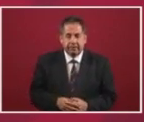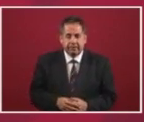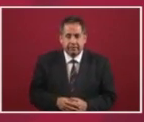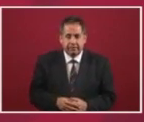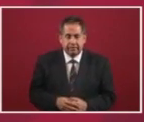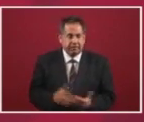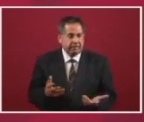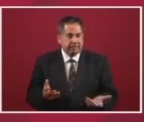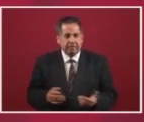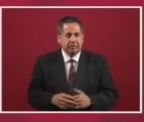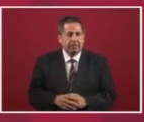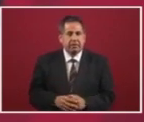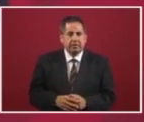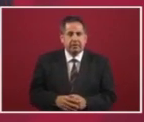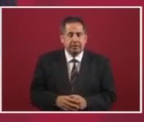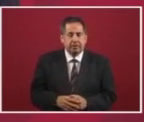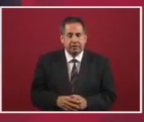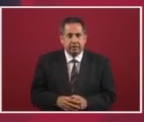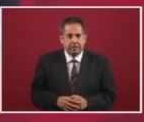Entonces,